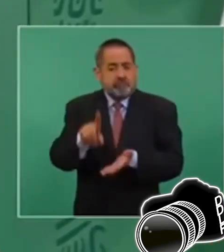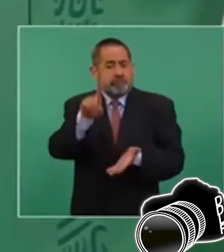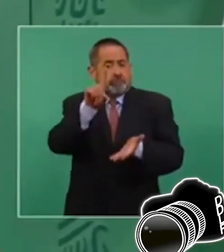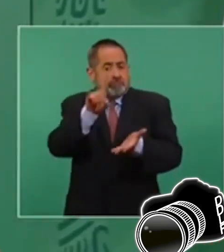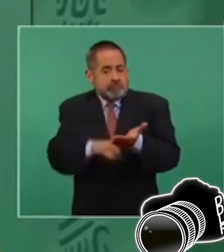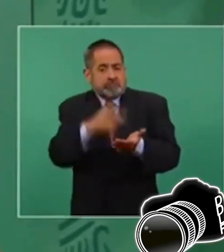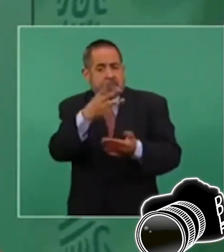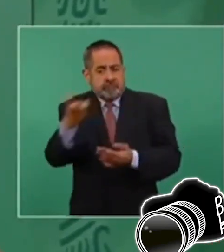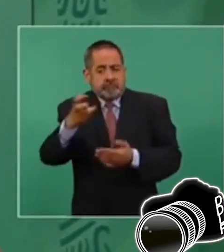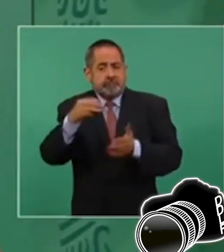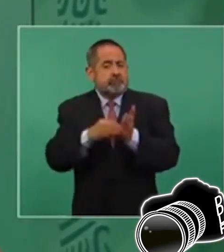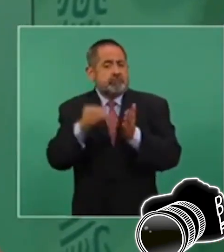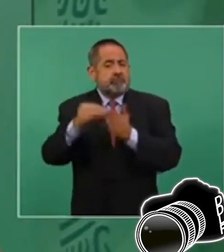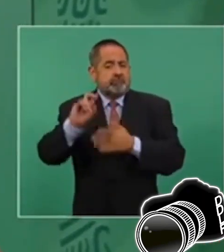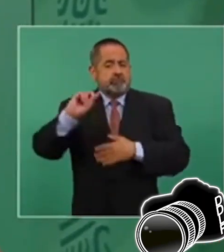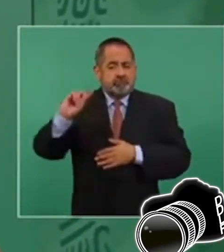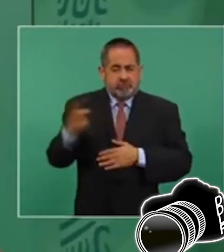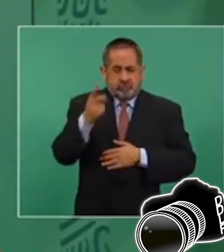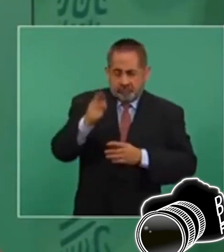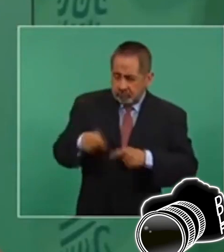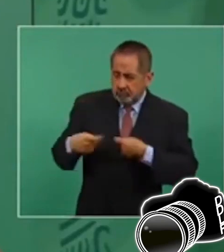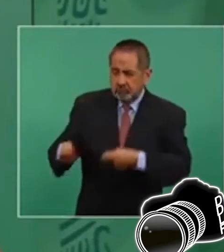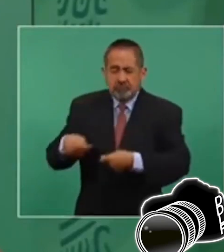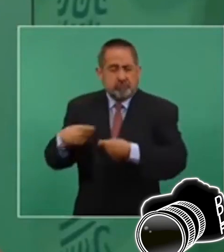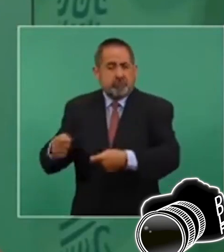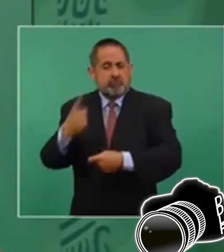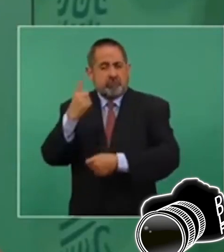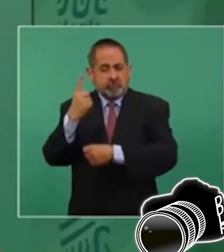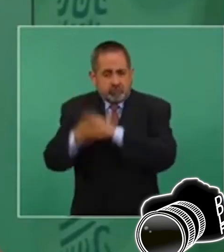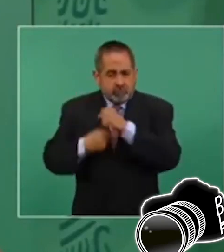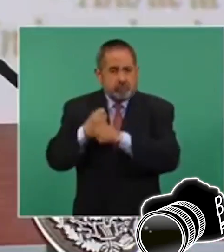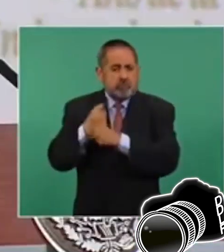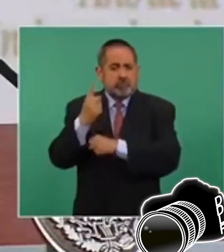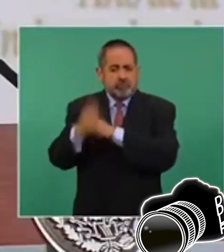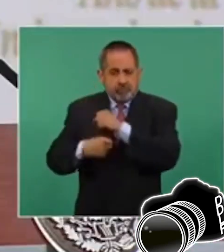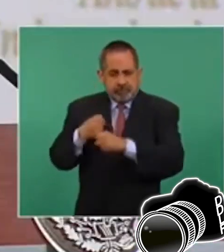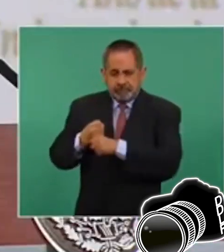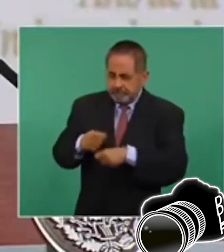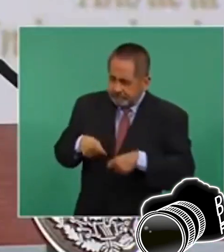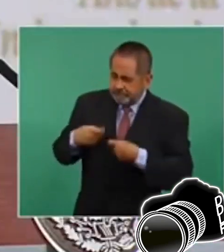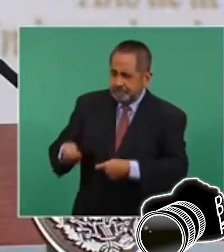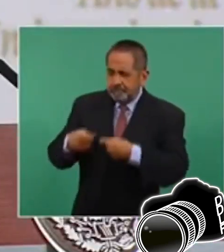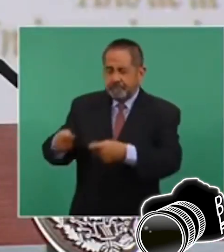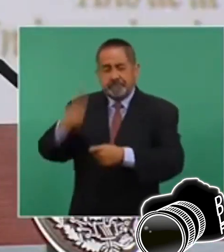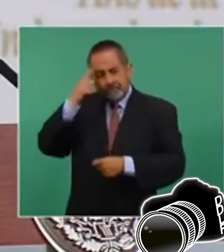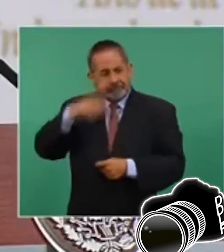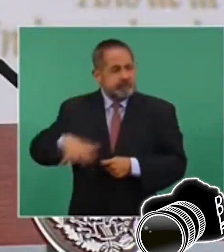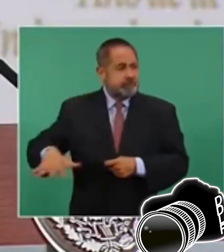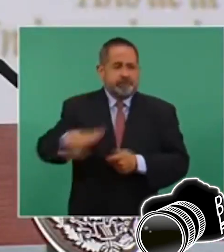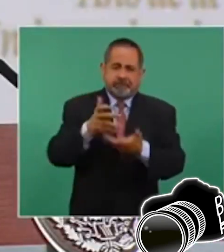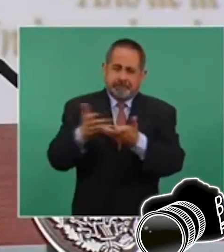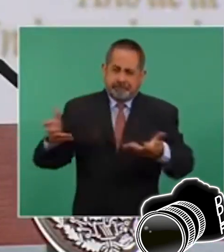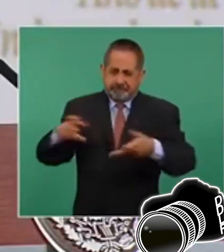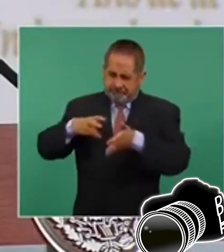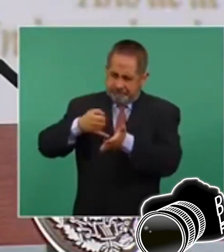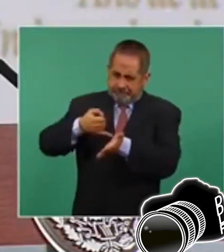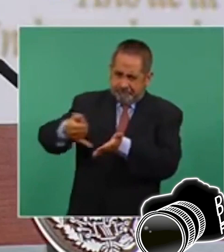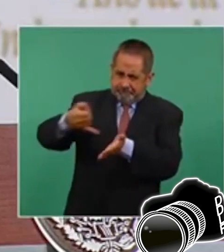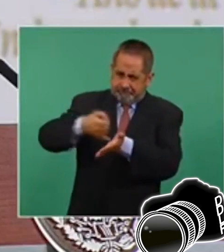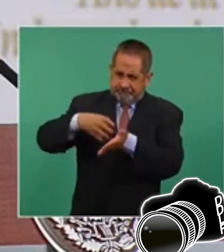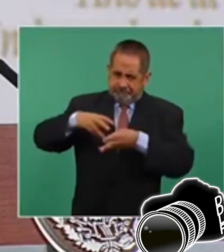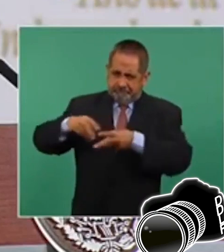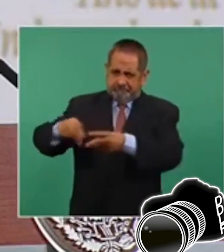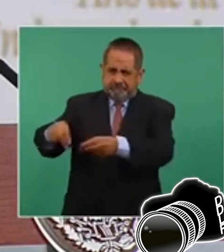tienen celos y sentimientos o sea los medios tradicionales las televisoras de toda la vida Están